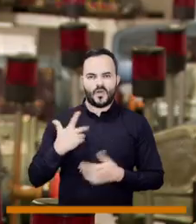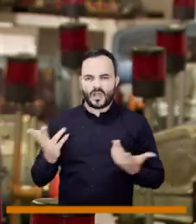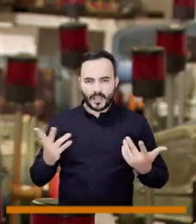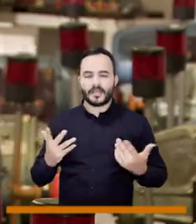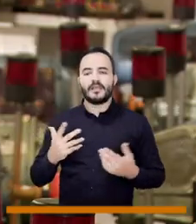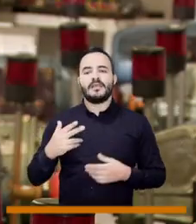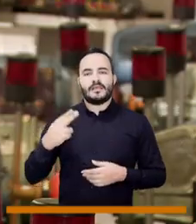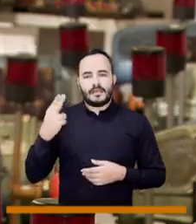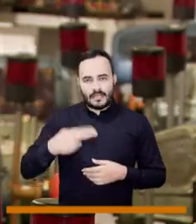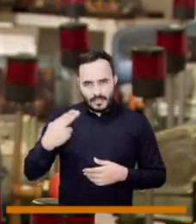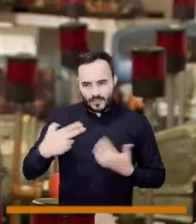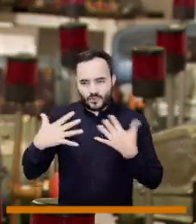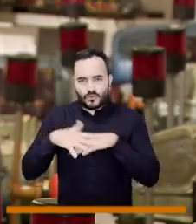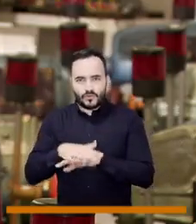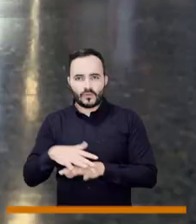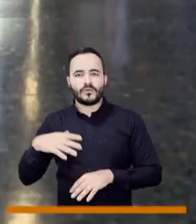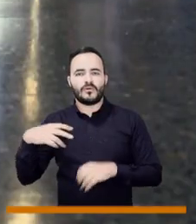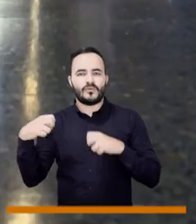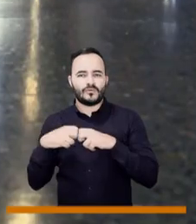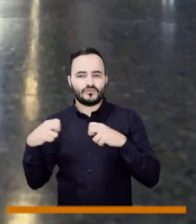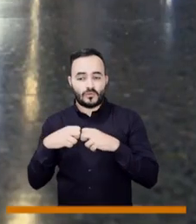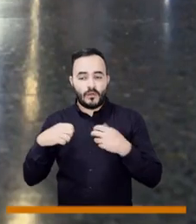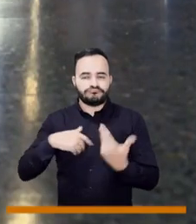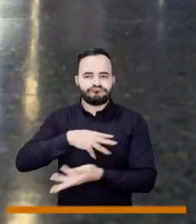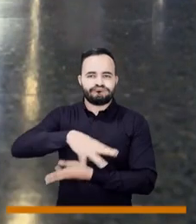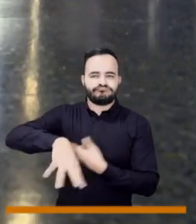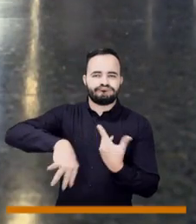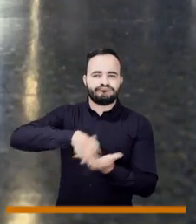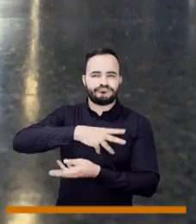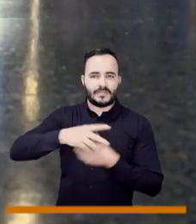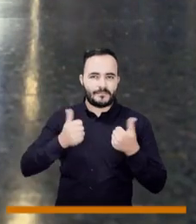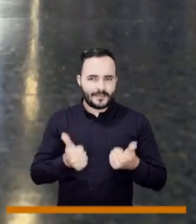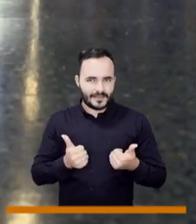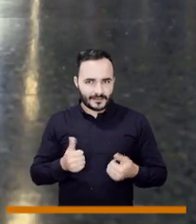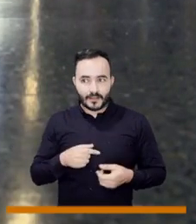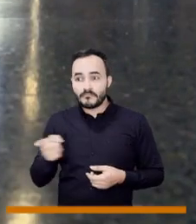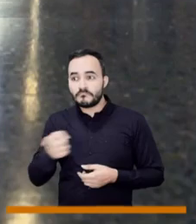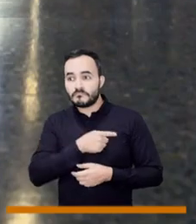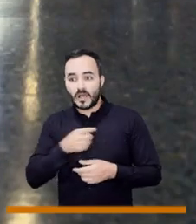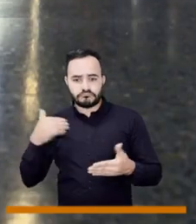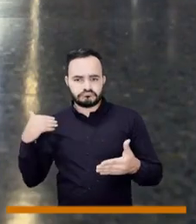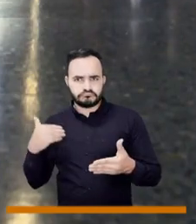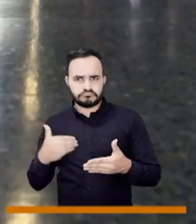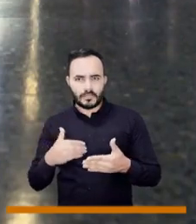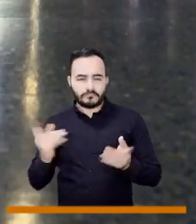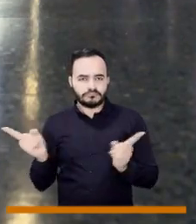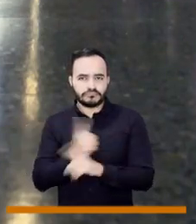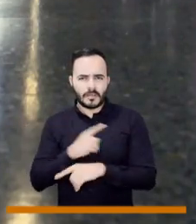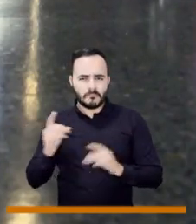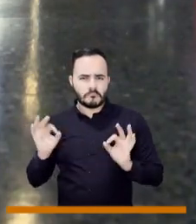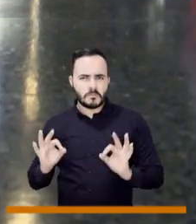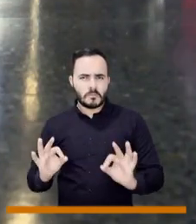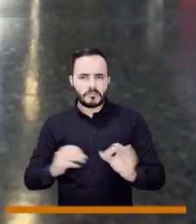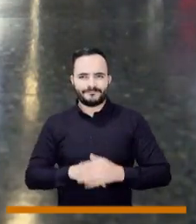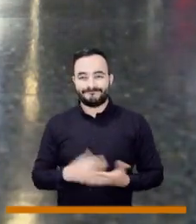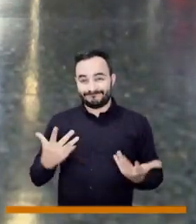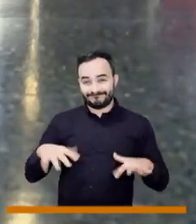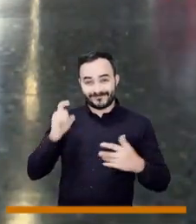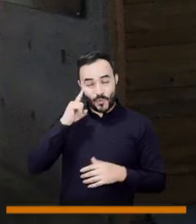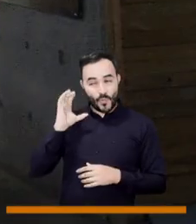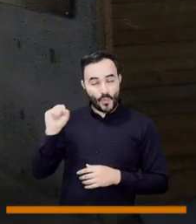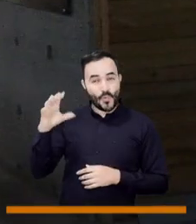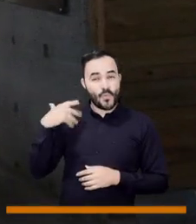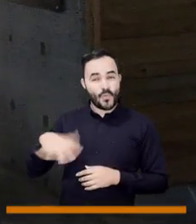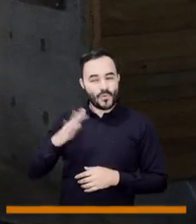pionera en el uso de energía hidroeléctrica que es renovable y sostenible y en la adopción temprana de la movilidad eléctrica. Ingenio Paisa